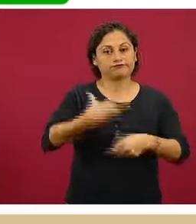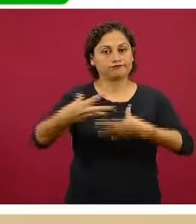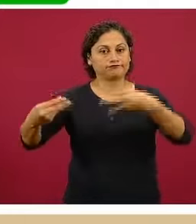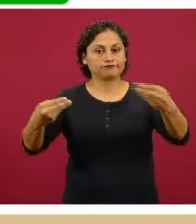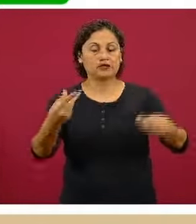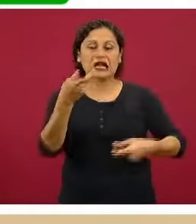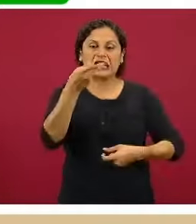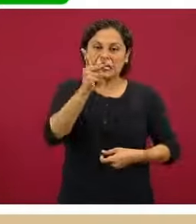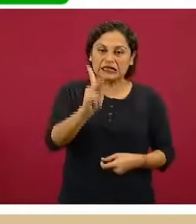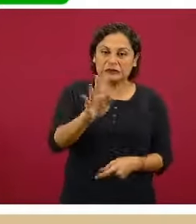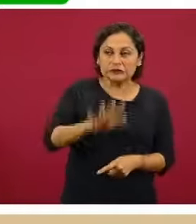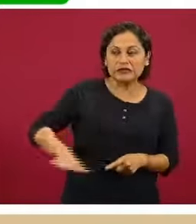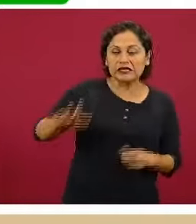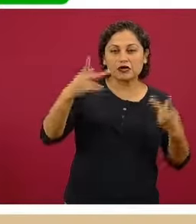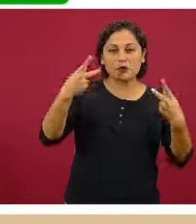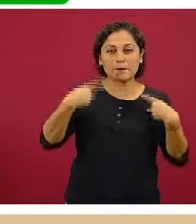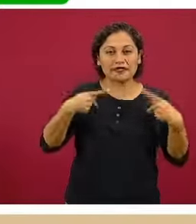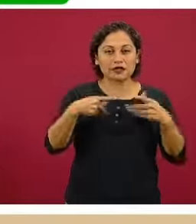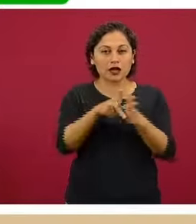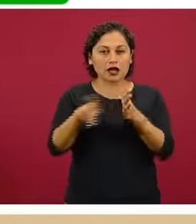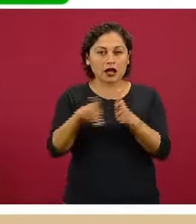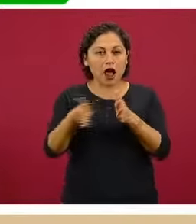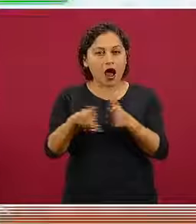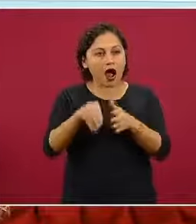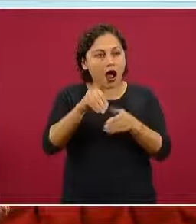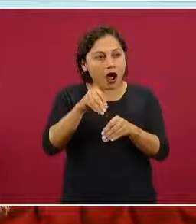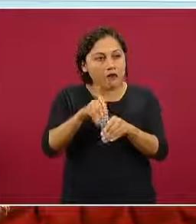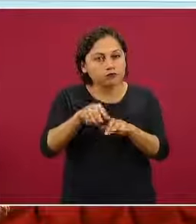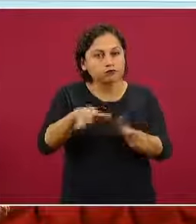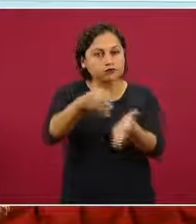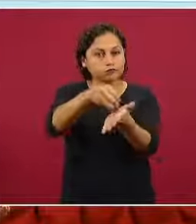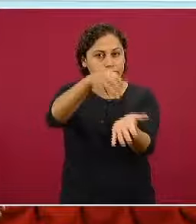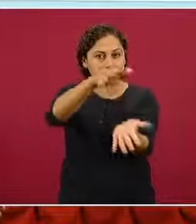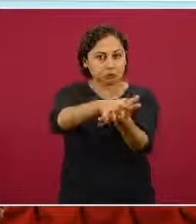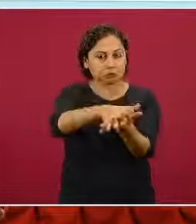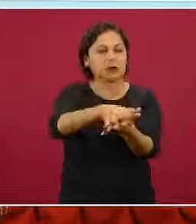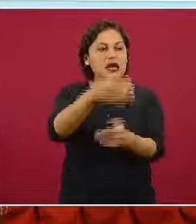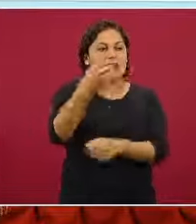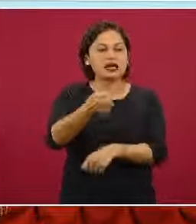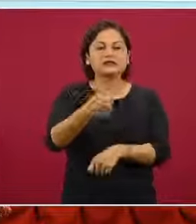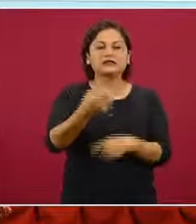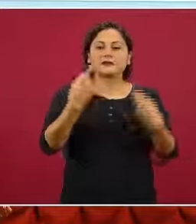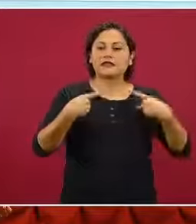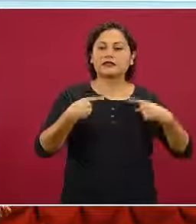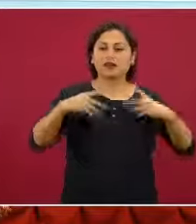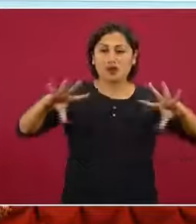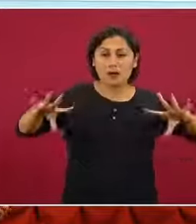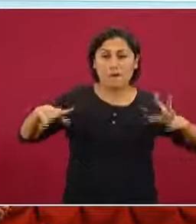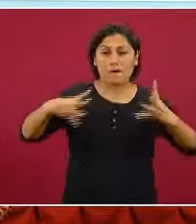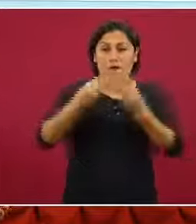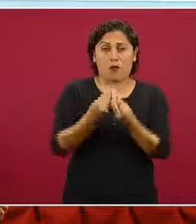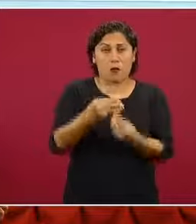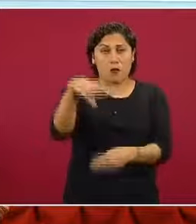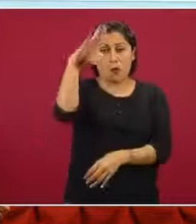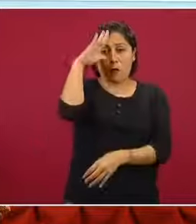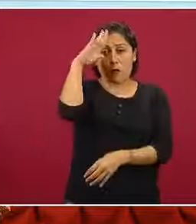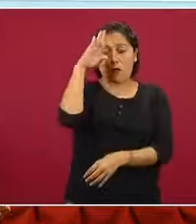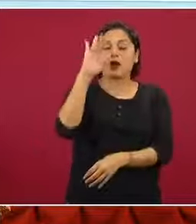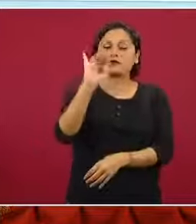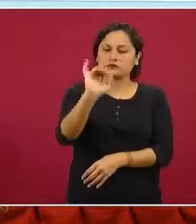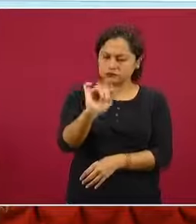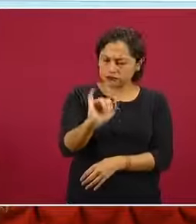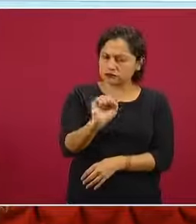poner la cuenta de casos desde el día 1, y esta tiene su componente informativo sobre la carga acumulada de enfermedad. No